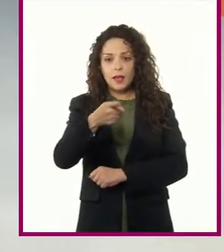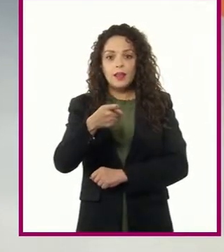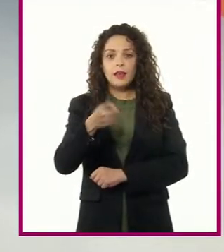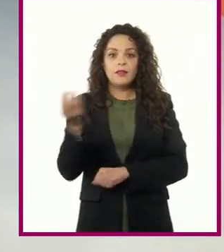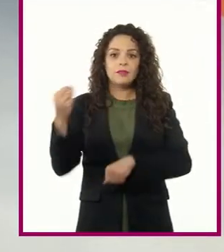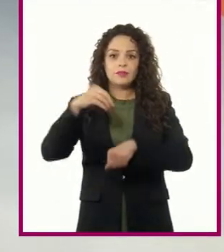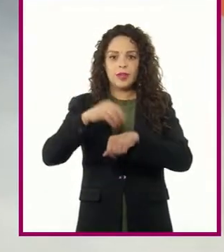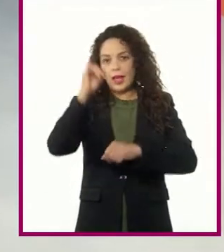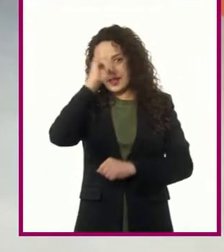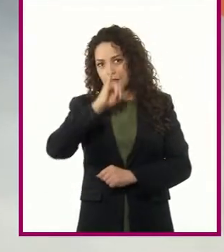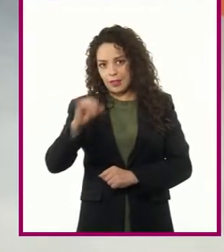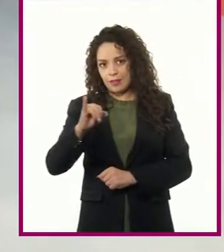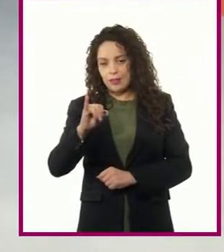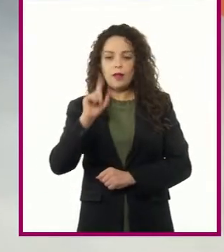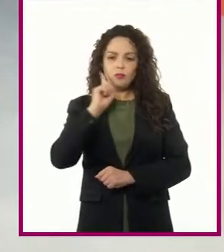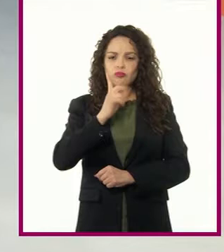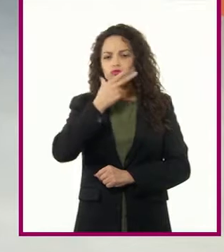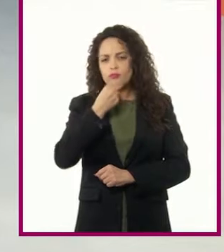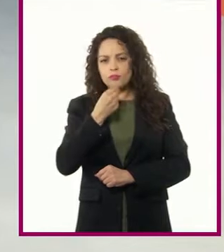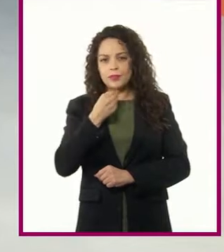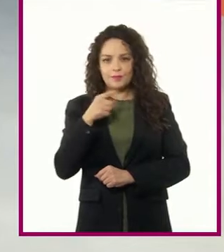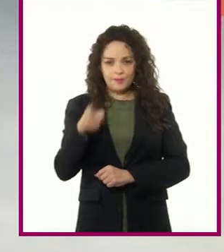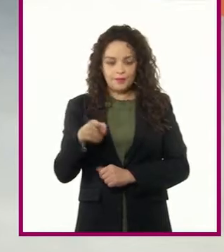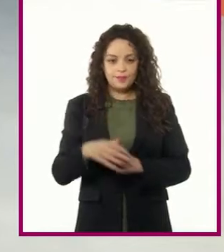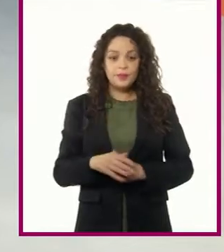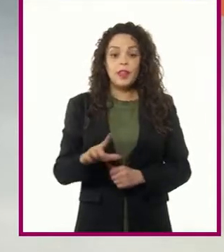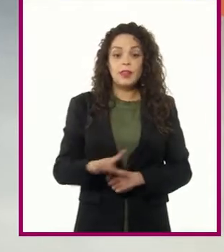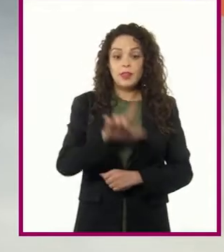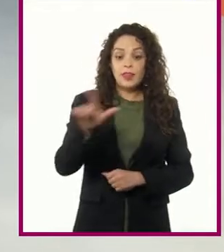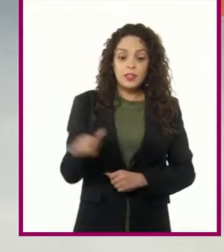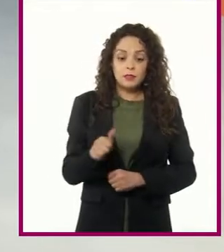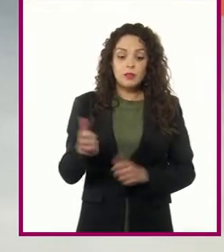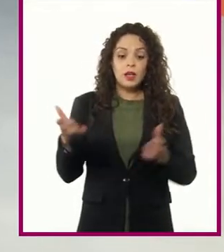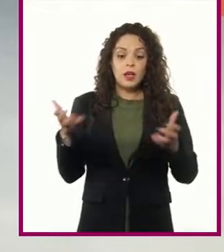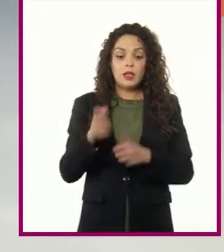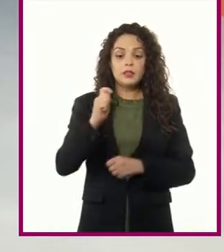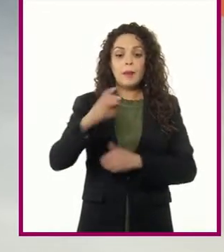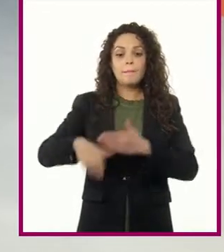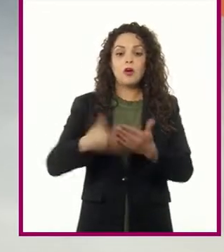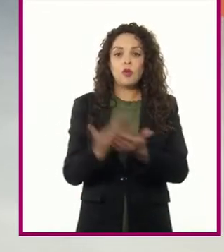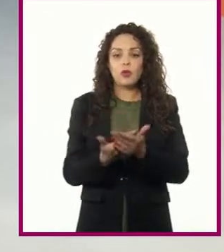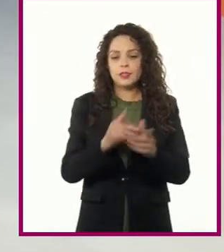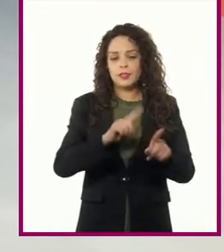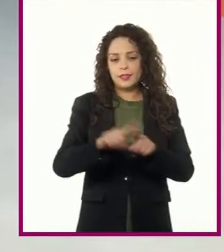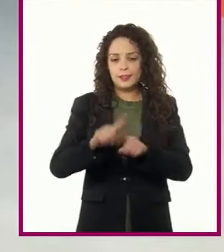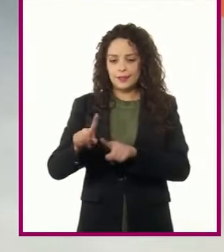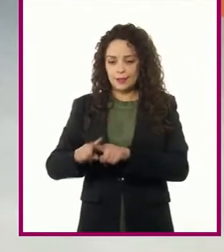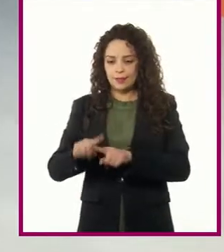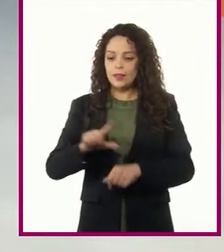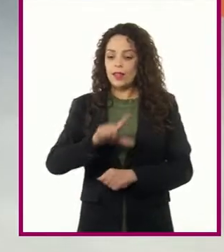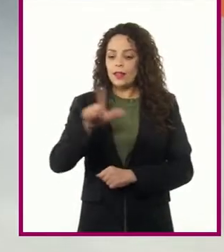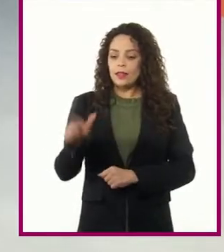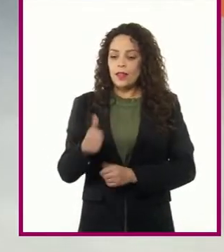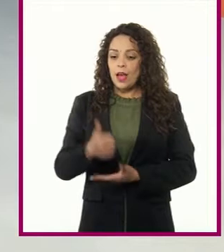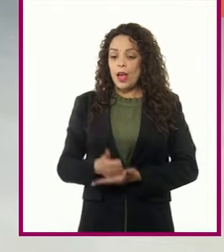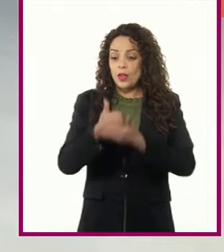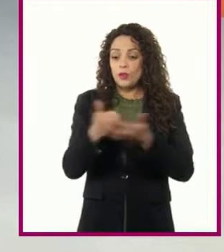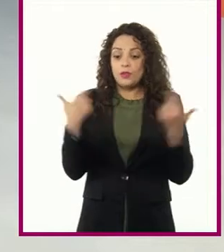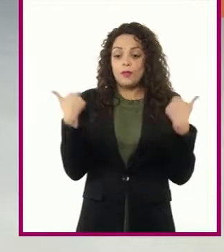la jefa o jefe de grupo. Regularmente se hacía una terna de propuestas. Después, con apoyo de la